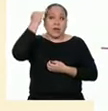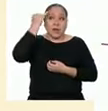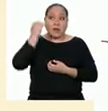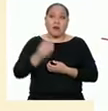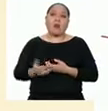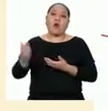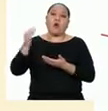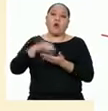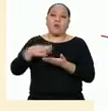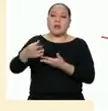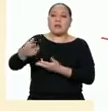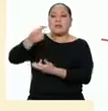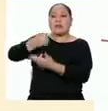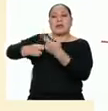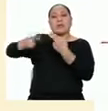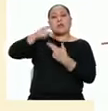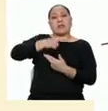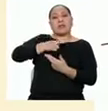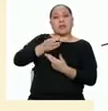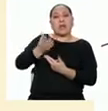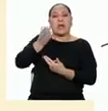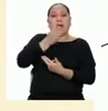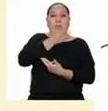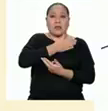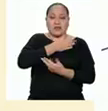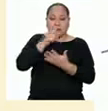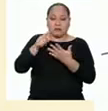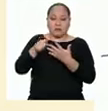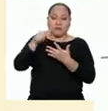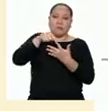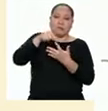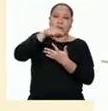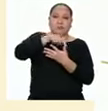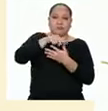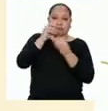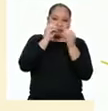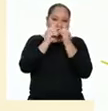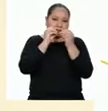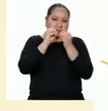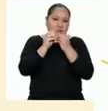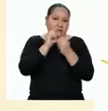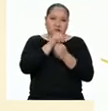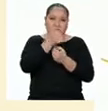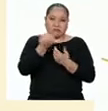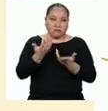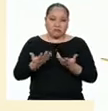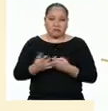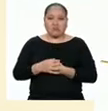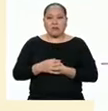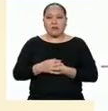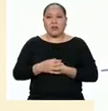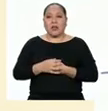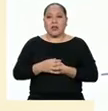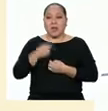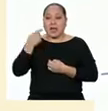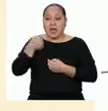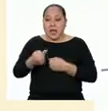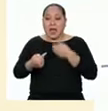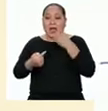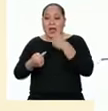que regresar a los pasos anteriores y replantear algunas cosas. Por eso, cada paso es